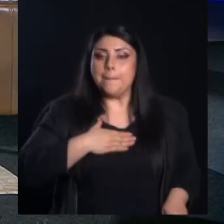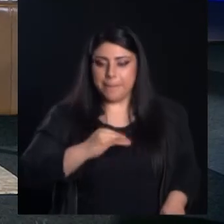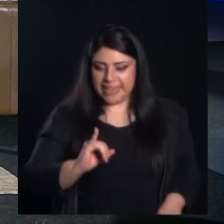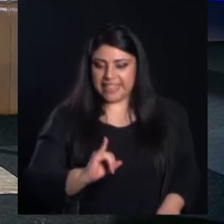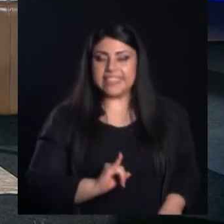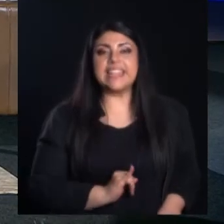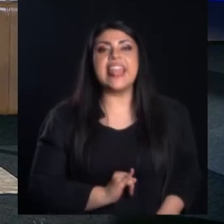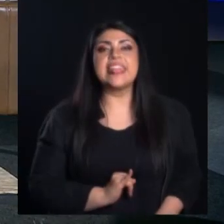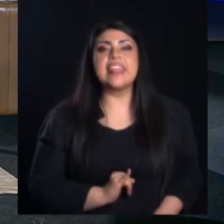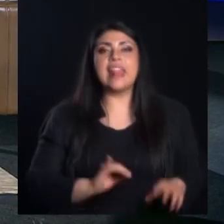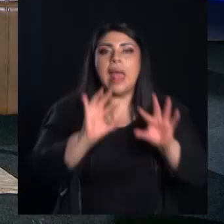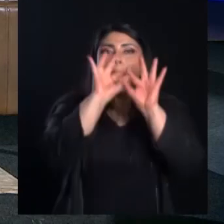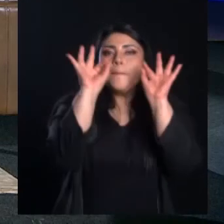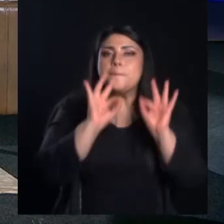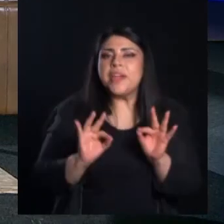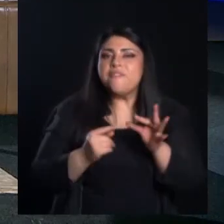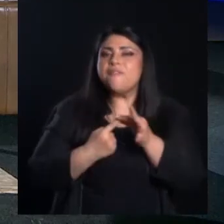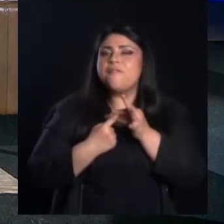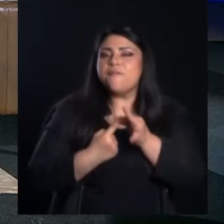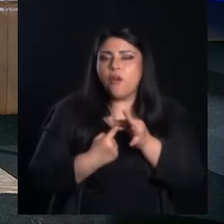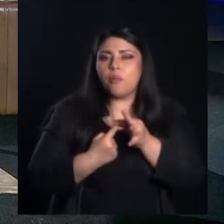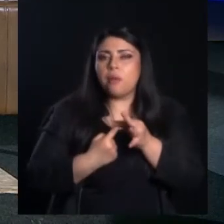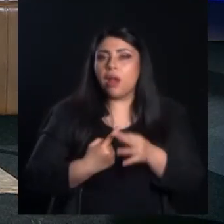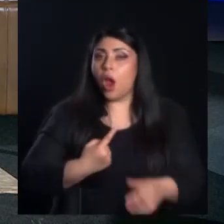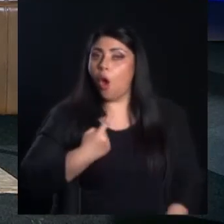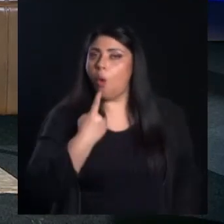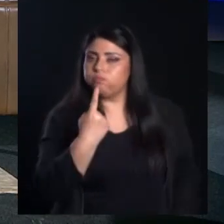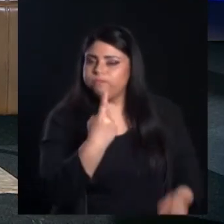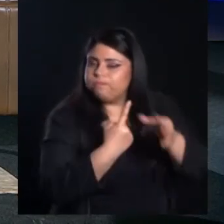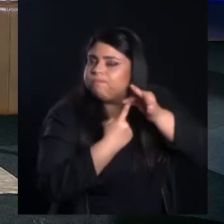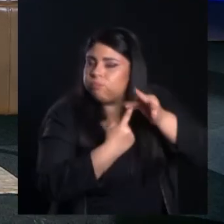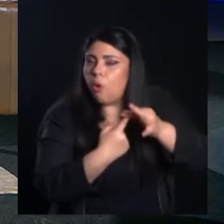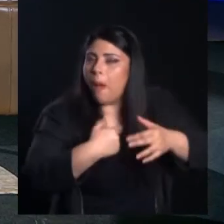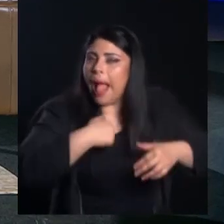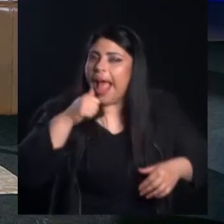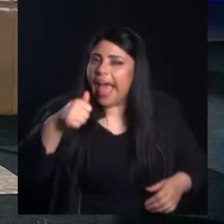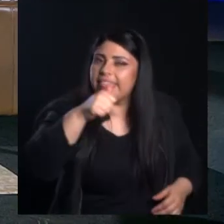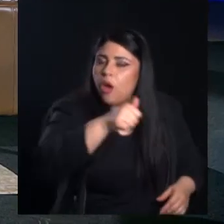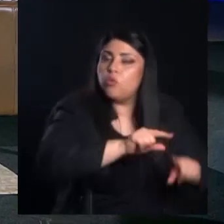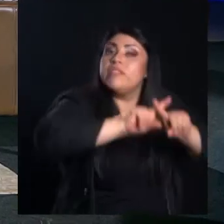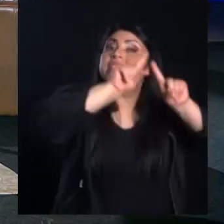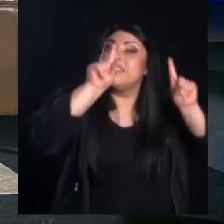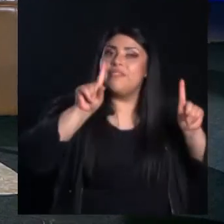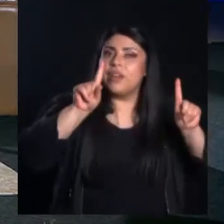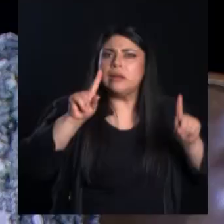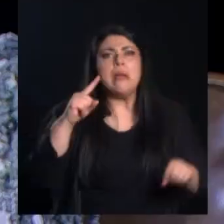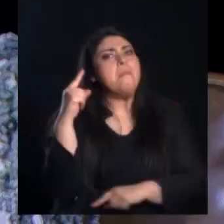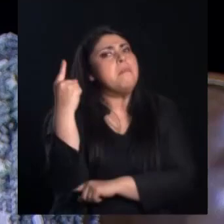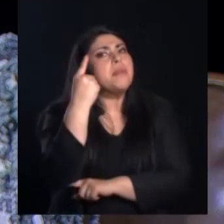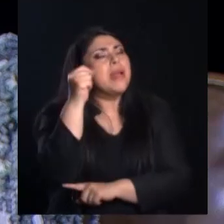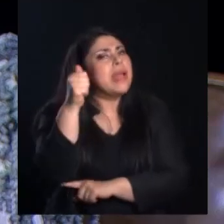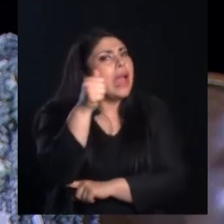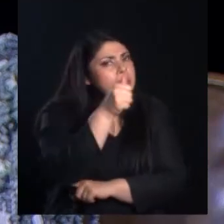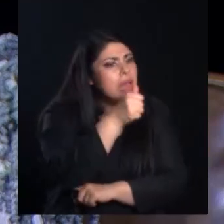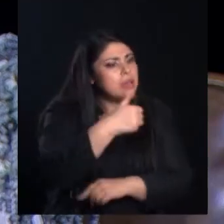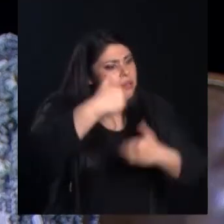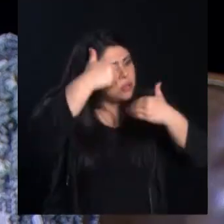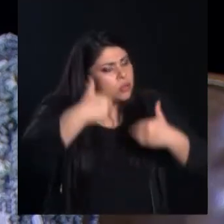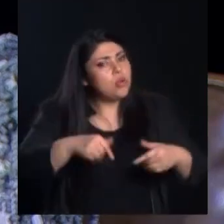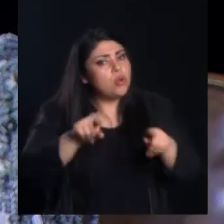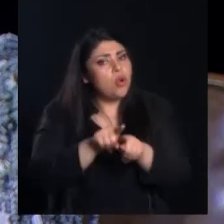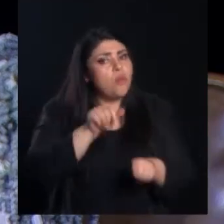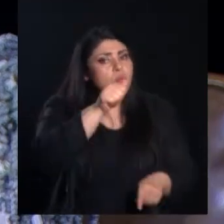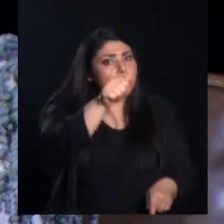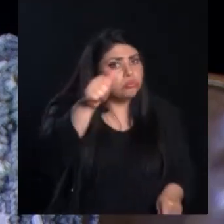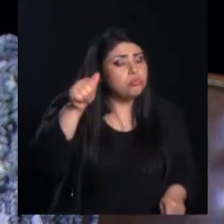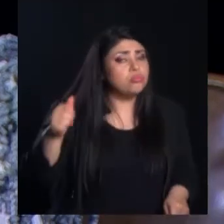y yo creo que en este tiempo del espíritu santo es importante que seas tú si tu eres tu